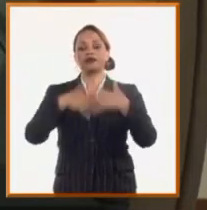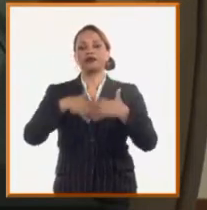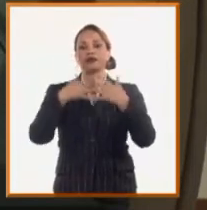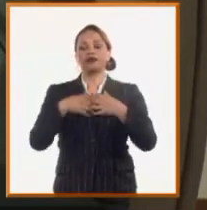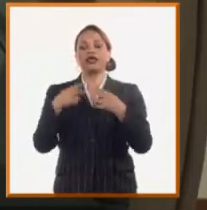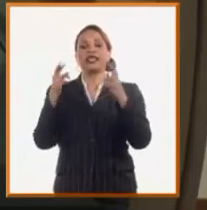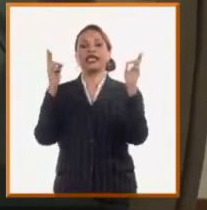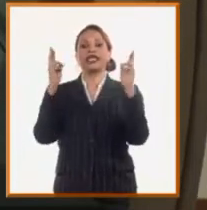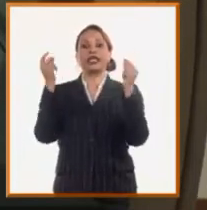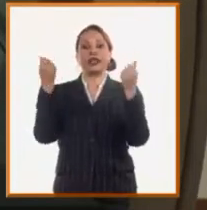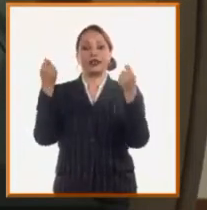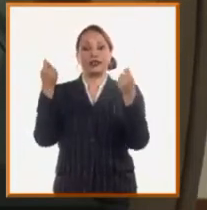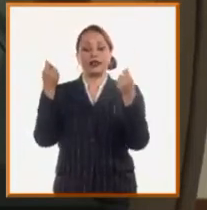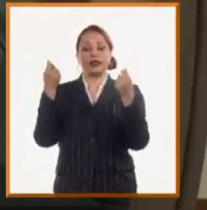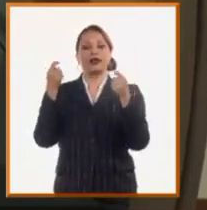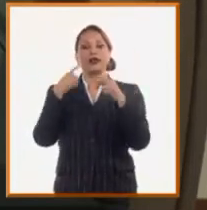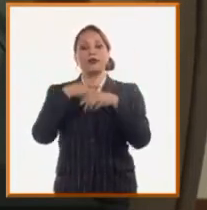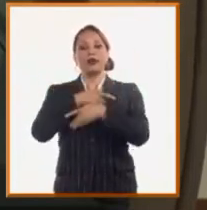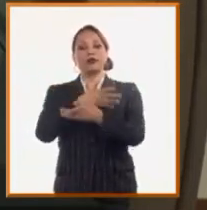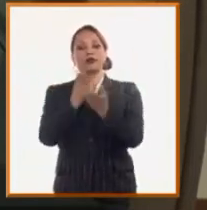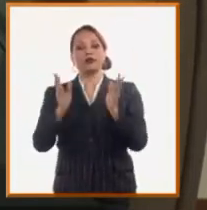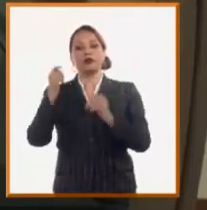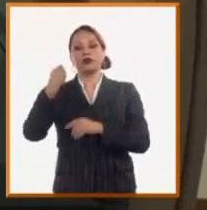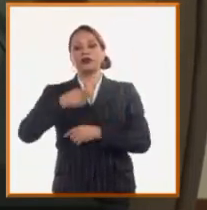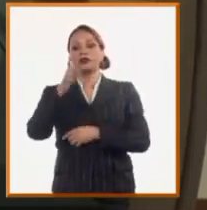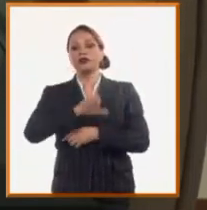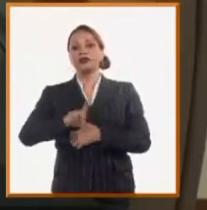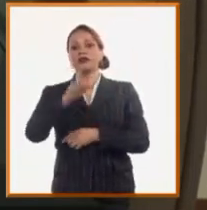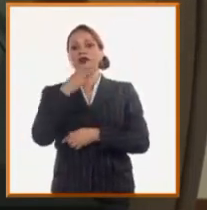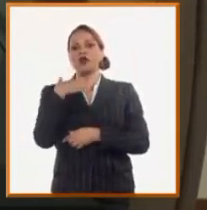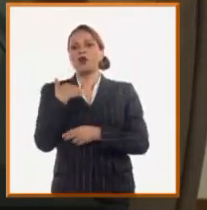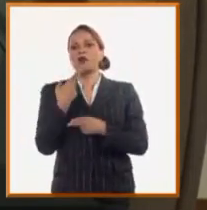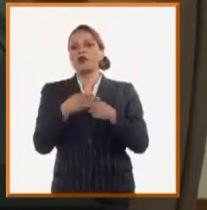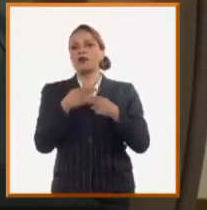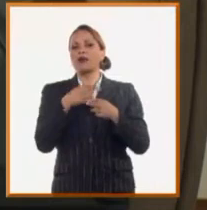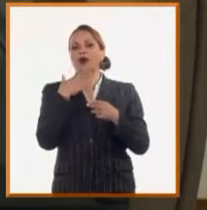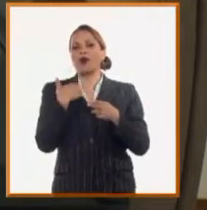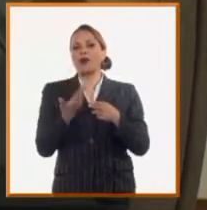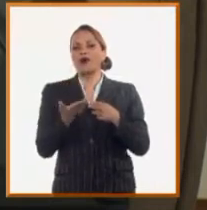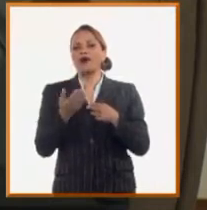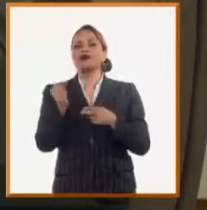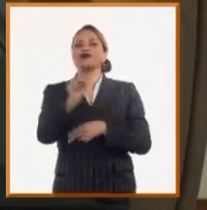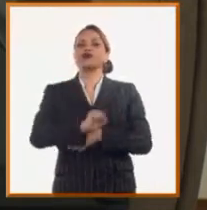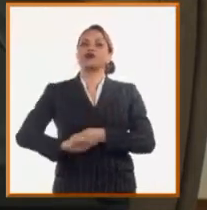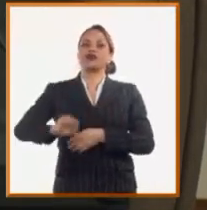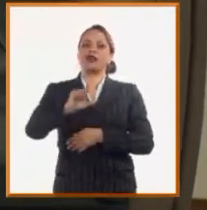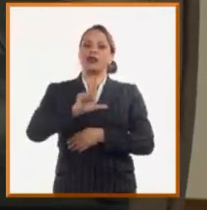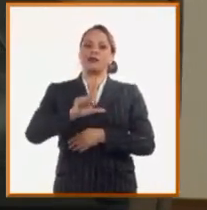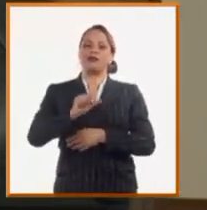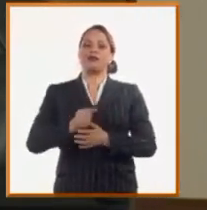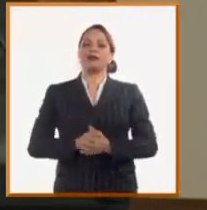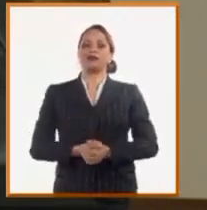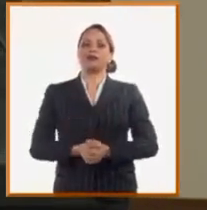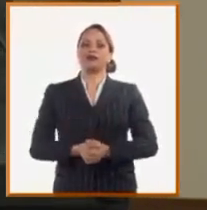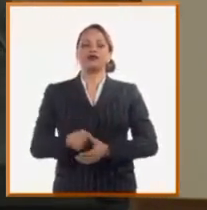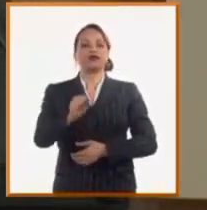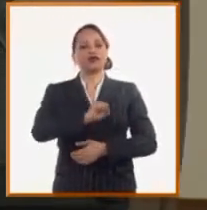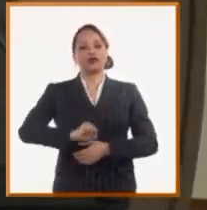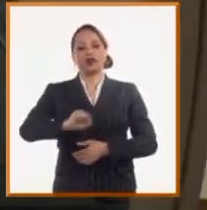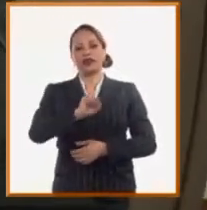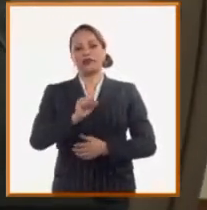riqueza para distribuir con justicia social, ¿cómo se llama? Socialismo. Socialismo.